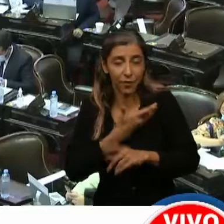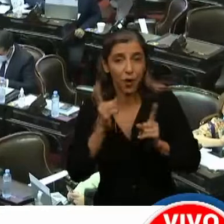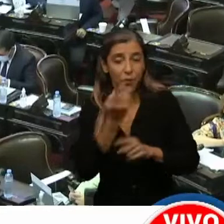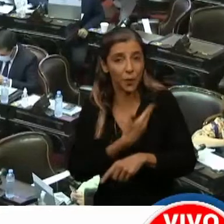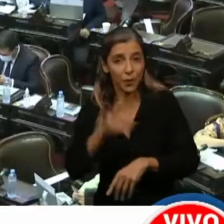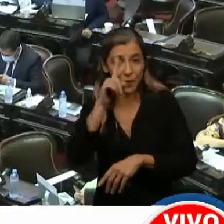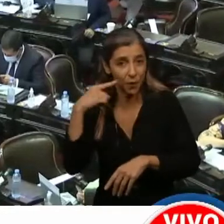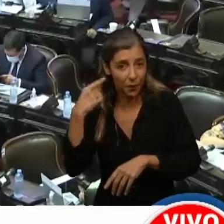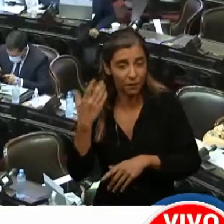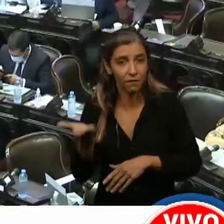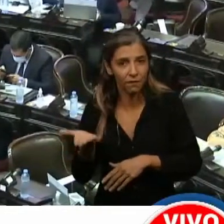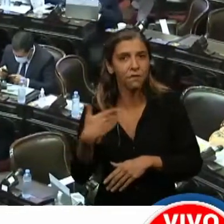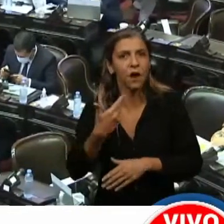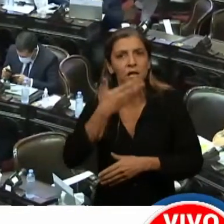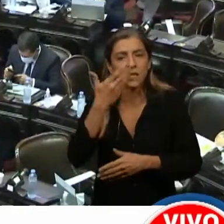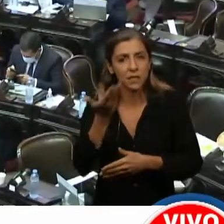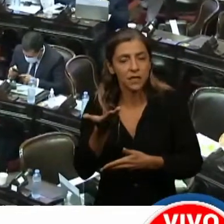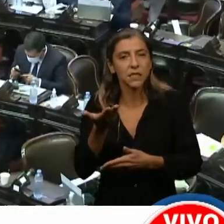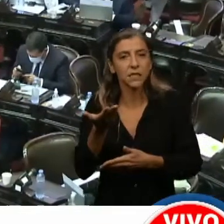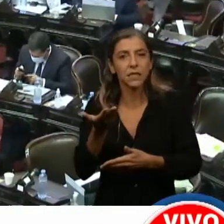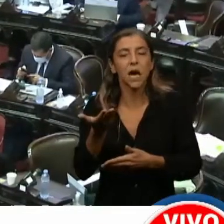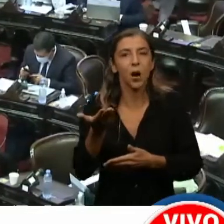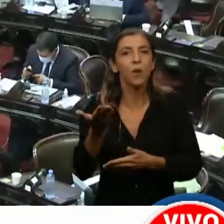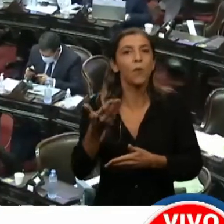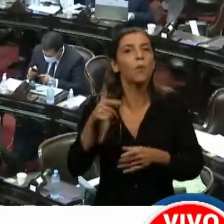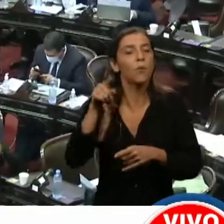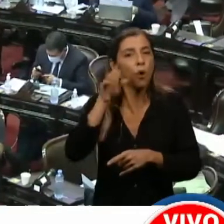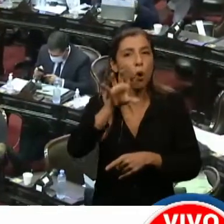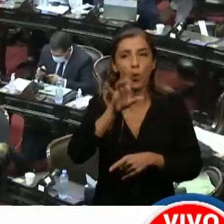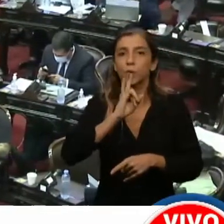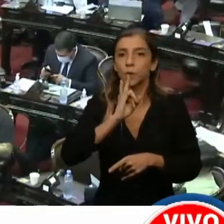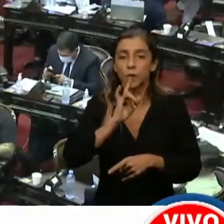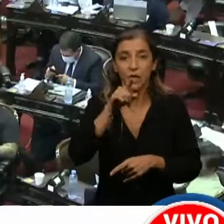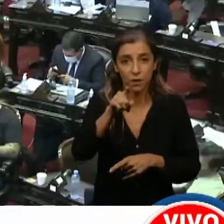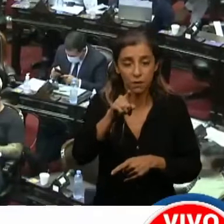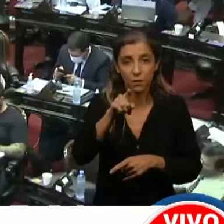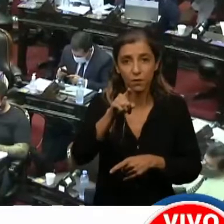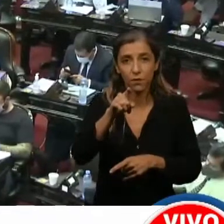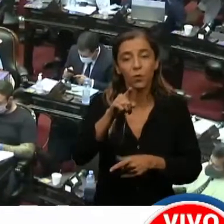Nación hizo referencia en la provincia de Tucumán, por ejemplo,